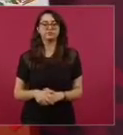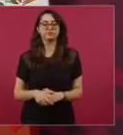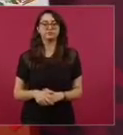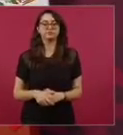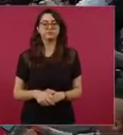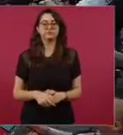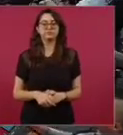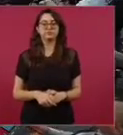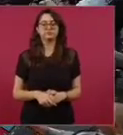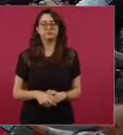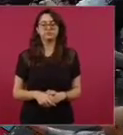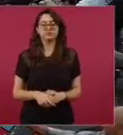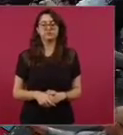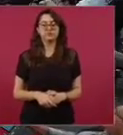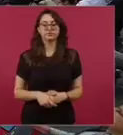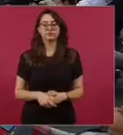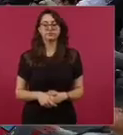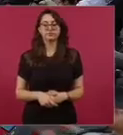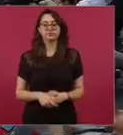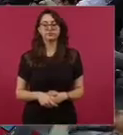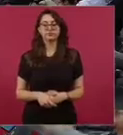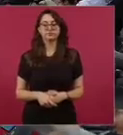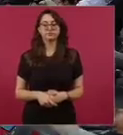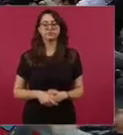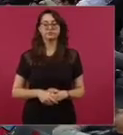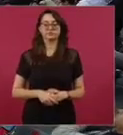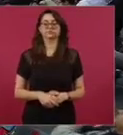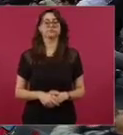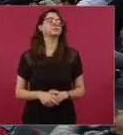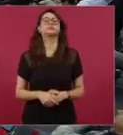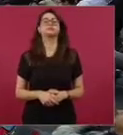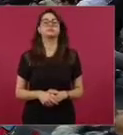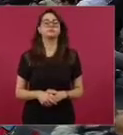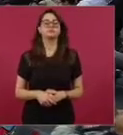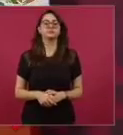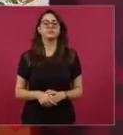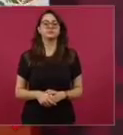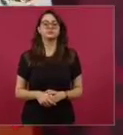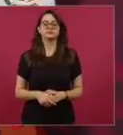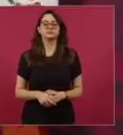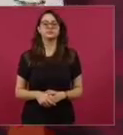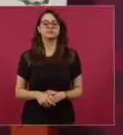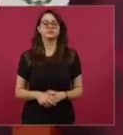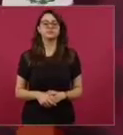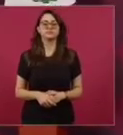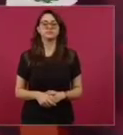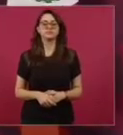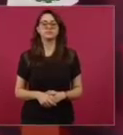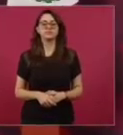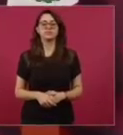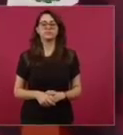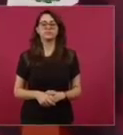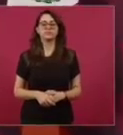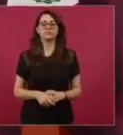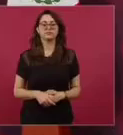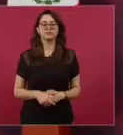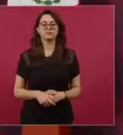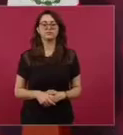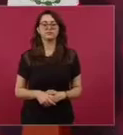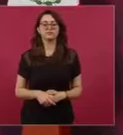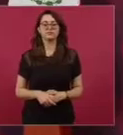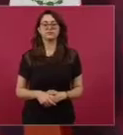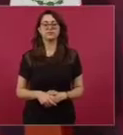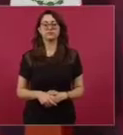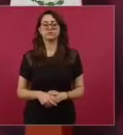no no Lo que sí es que si el daño moral